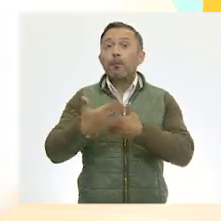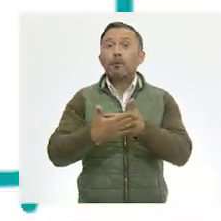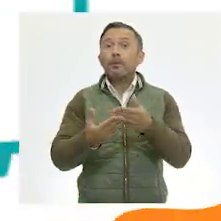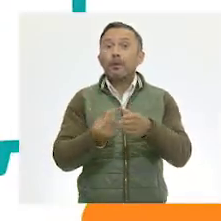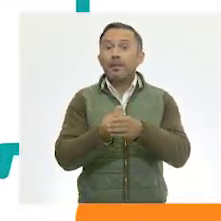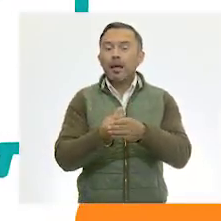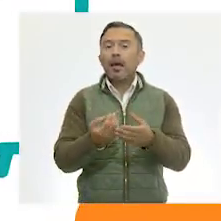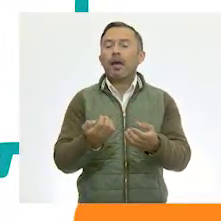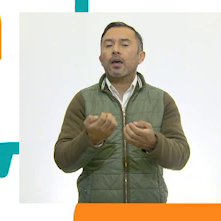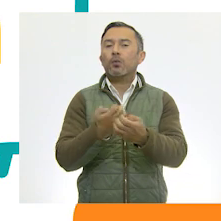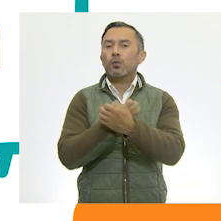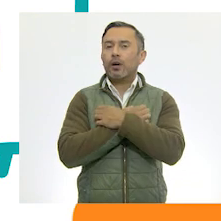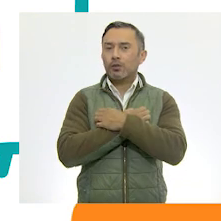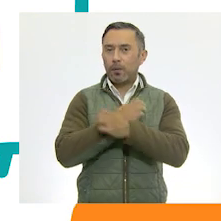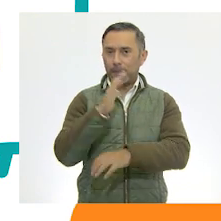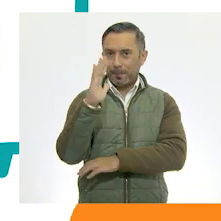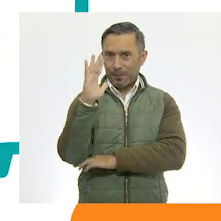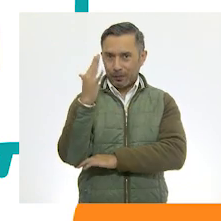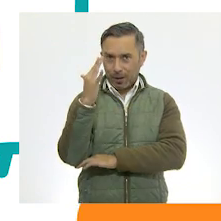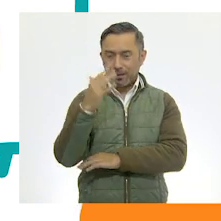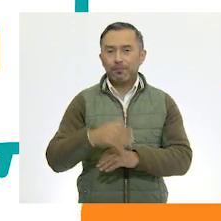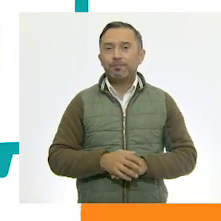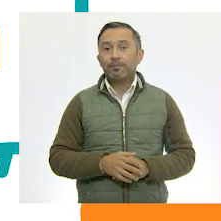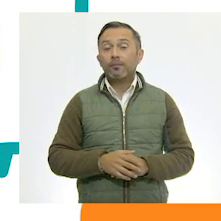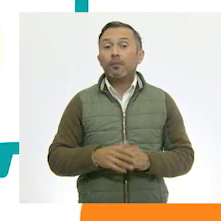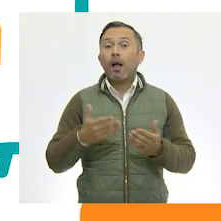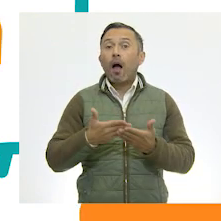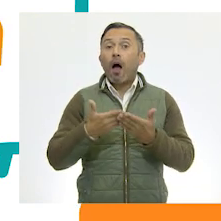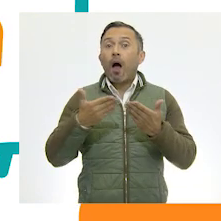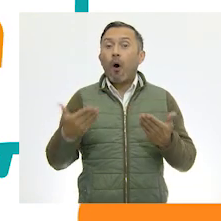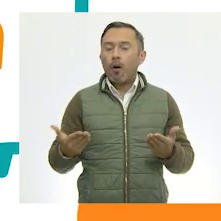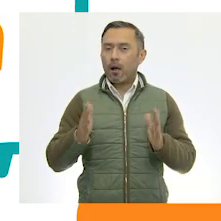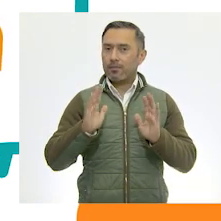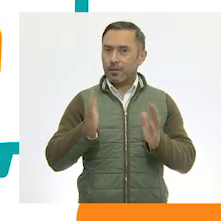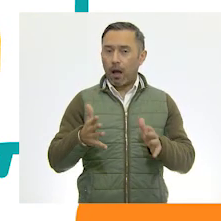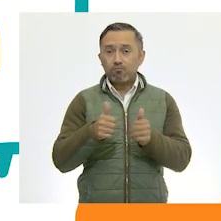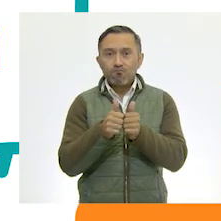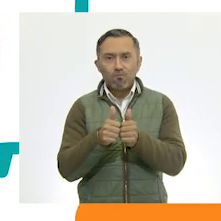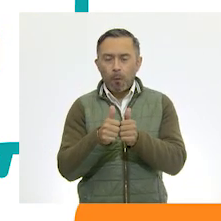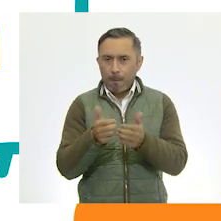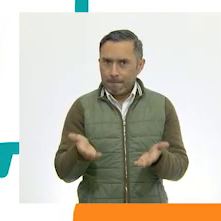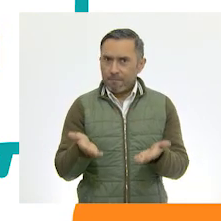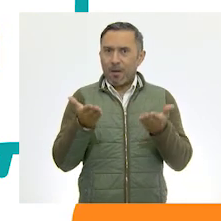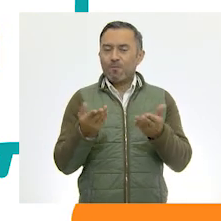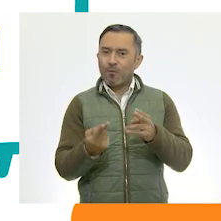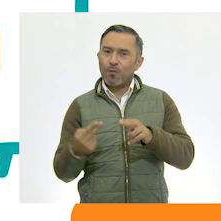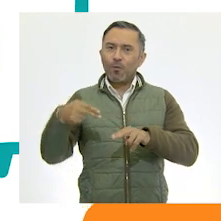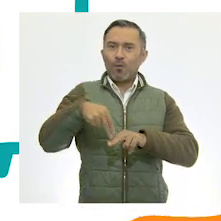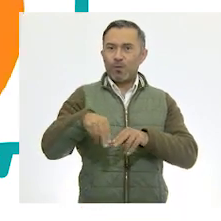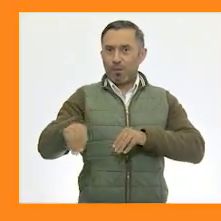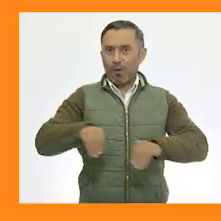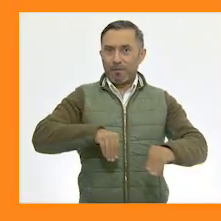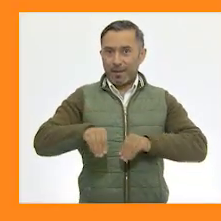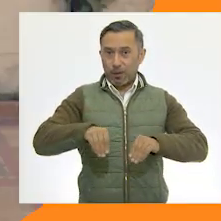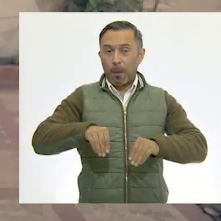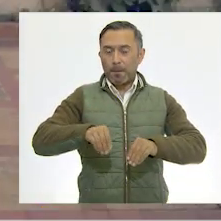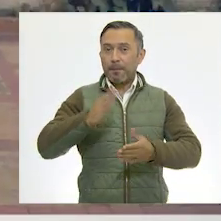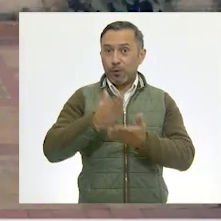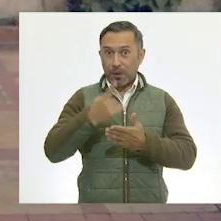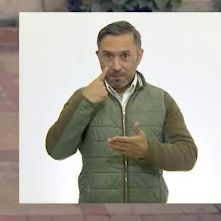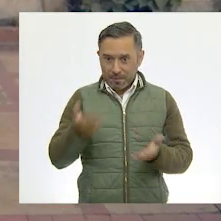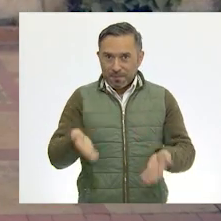Preescolar. Ahora ha llegado el momento de movernos un poco con la siguiente pausa activa. ¡Muévete!